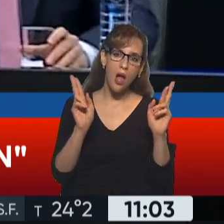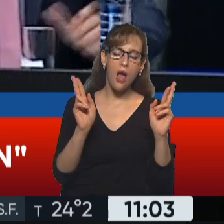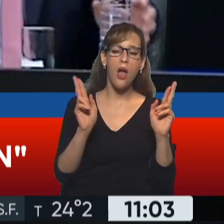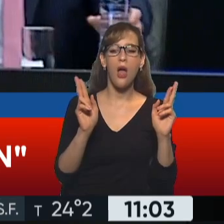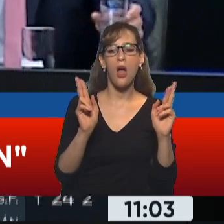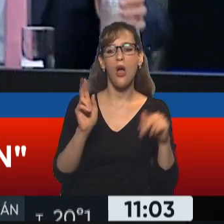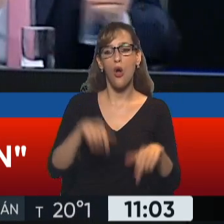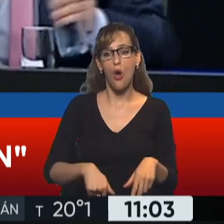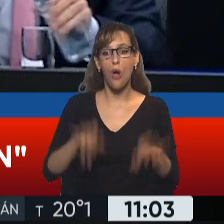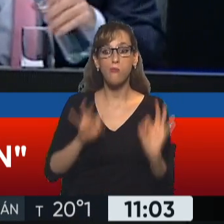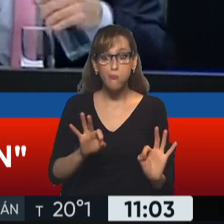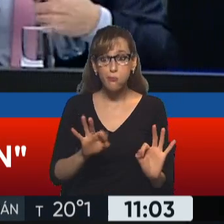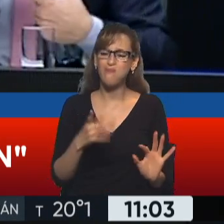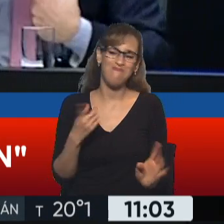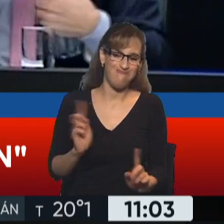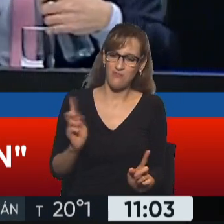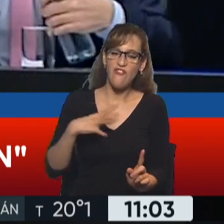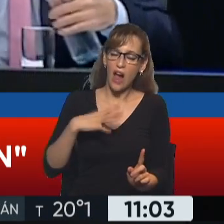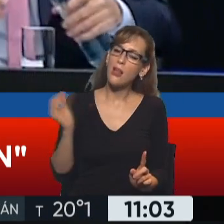esta faena, pero creo que queda mucho por hacer.